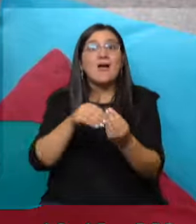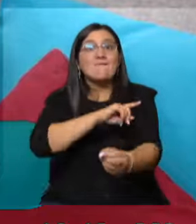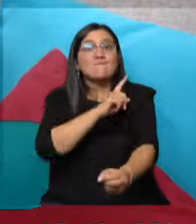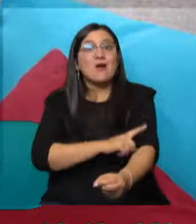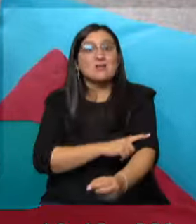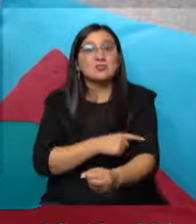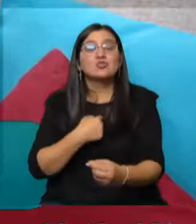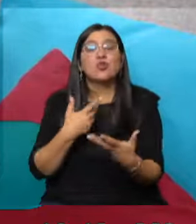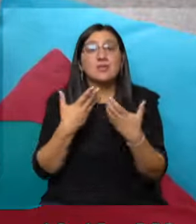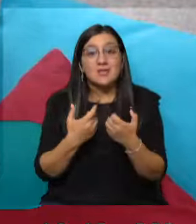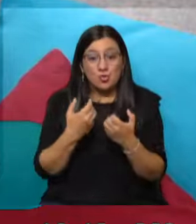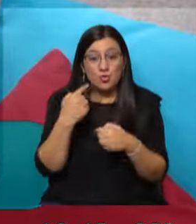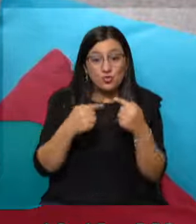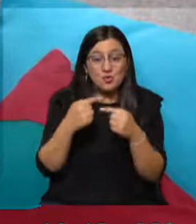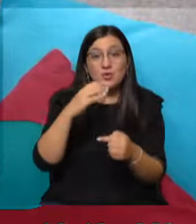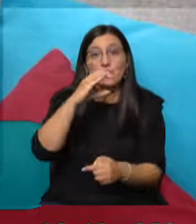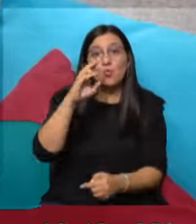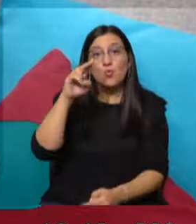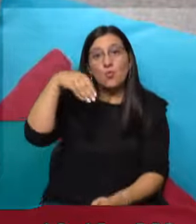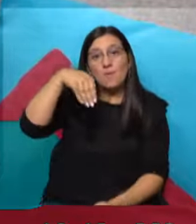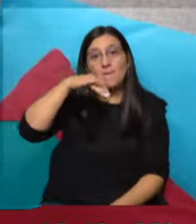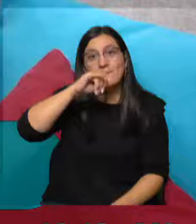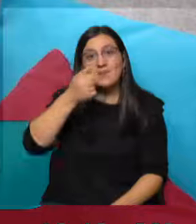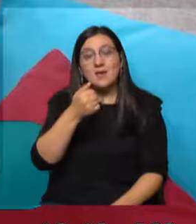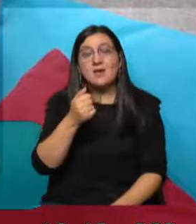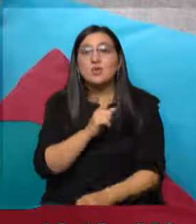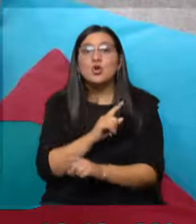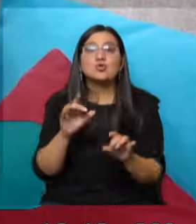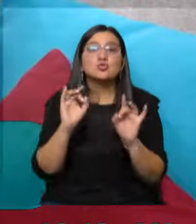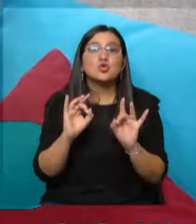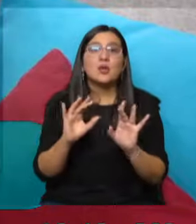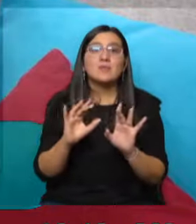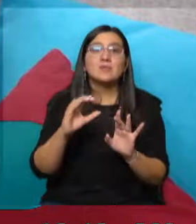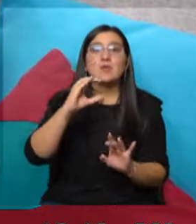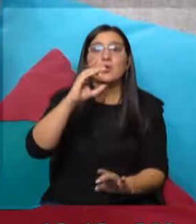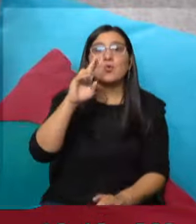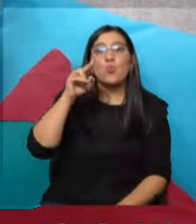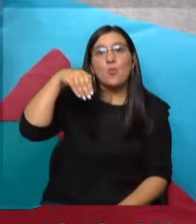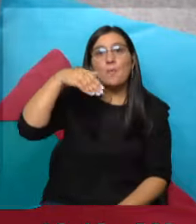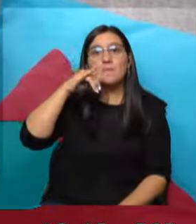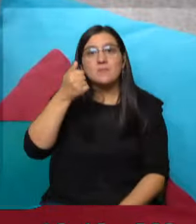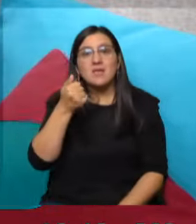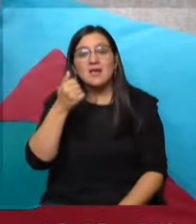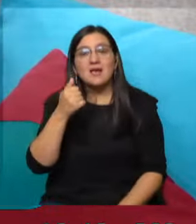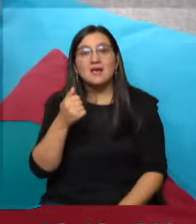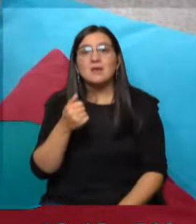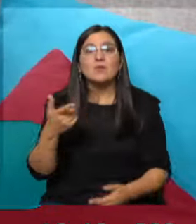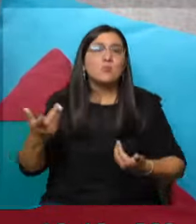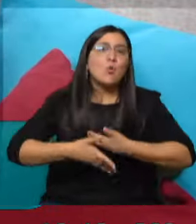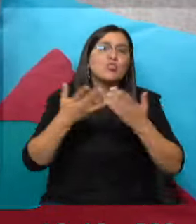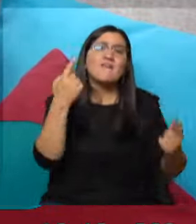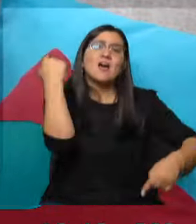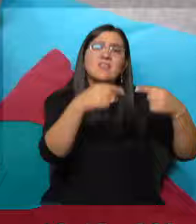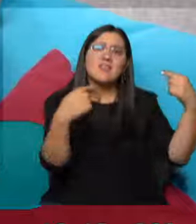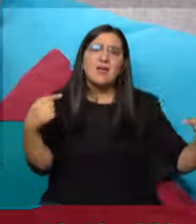quiero seguir haciendo cumbia, pero me gustaría ir por otros sonidos. O sea, no solamente lo de la cumbia cheta, como le decimos, sino como mostrar más